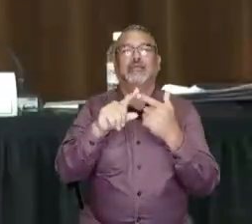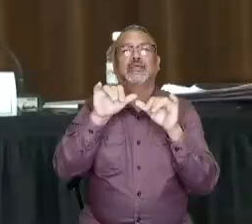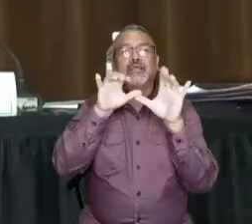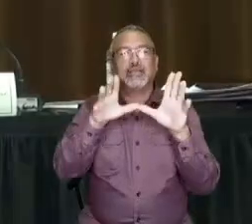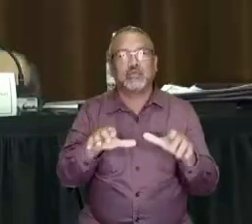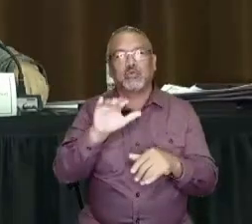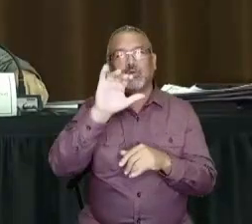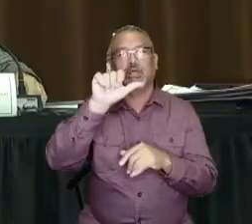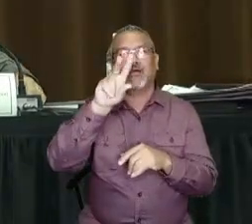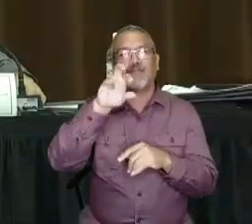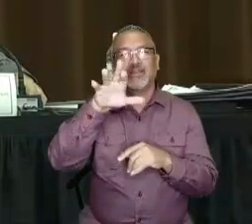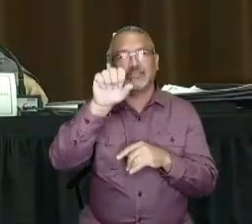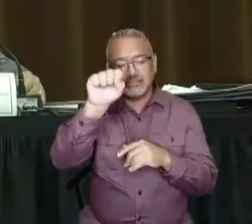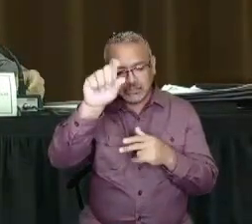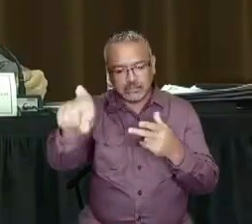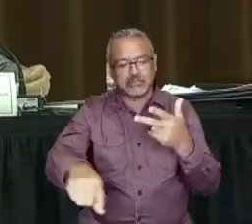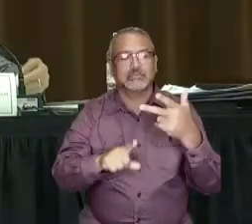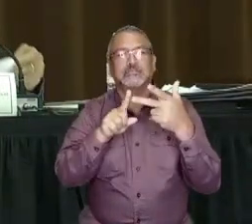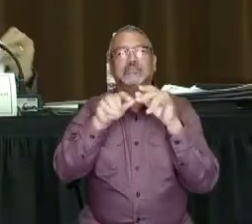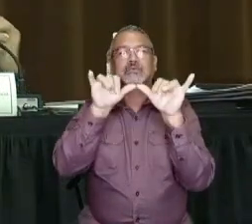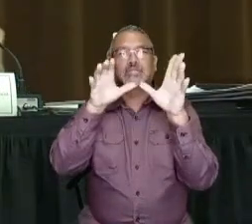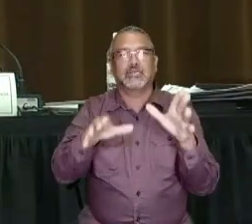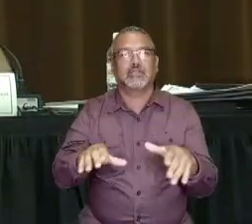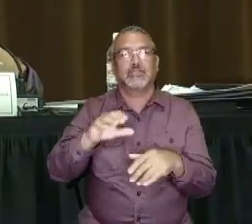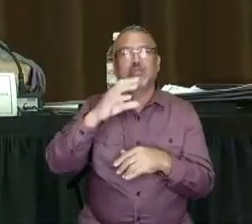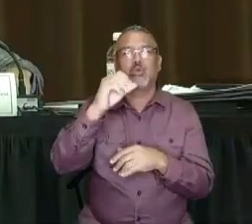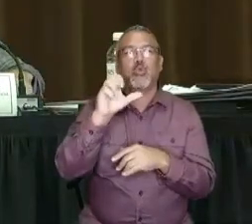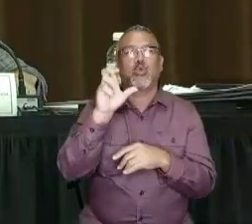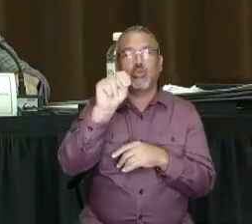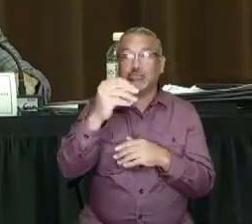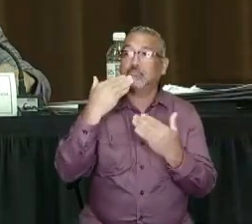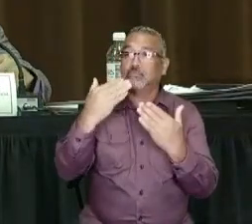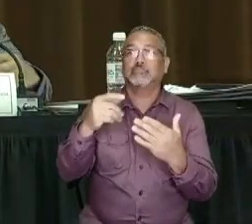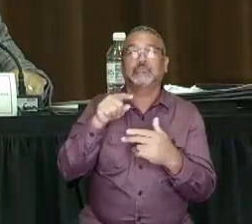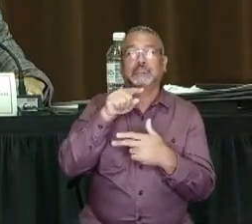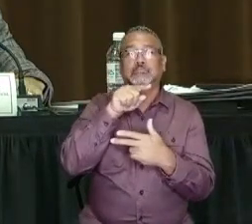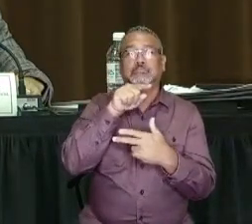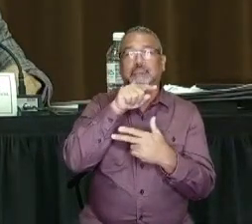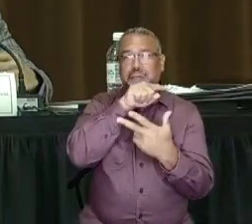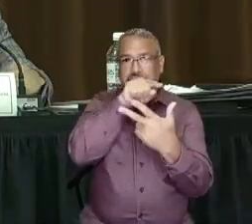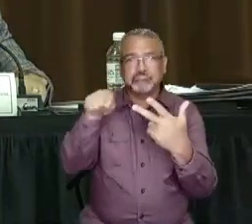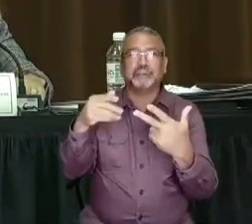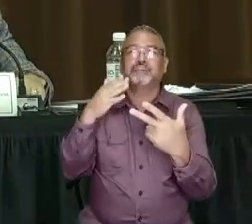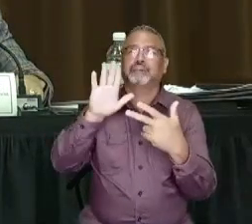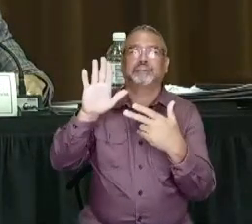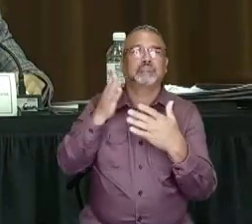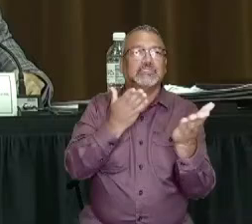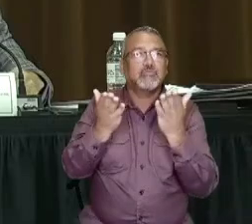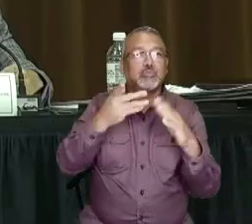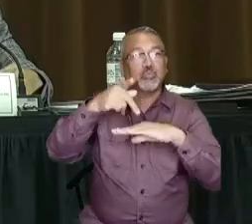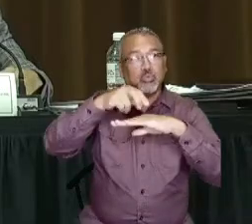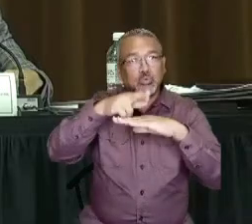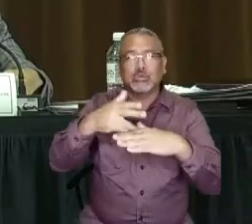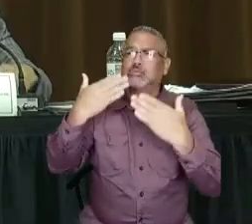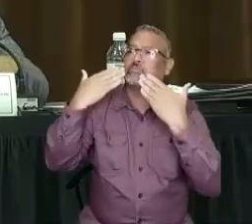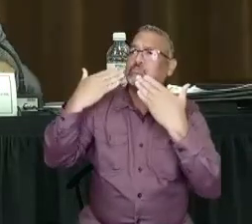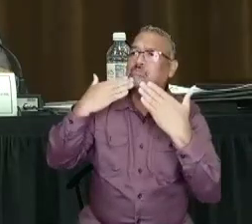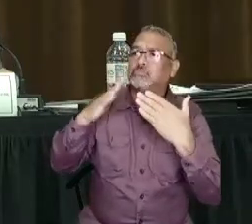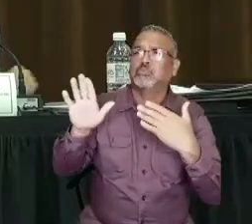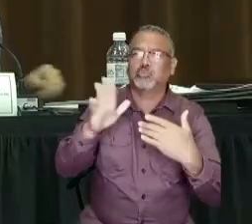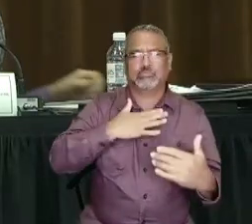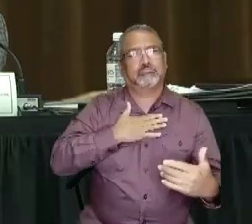ingeniero eh Josué Colón gracias por su servicio a Puerto Rico gracias por por el trabajo y por el